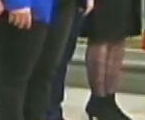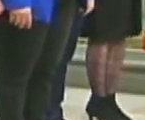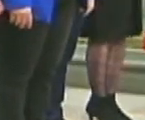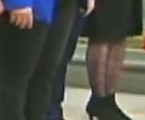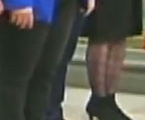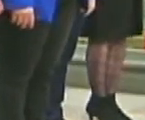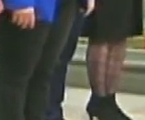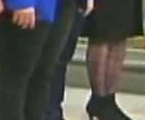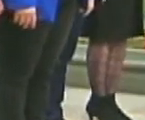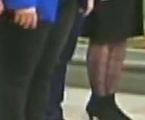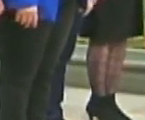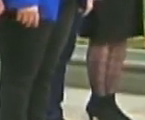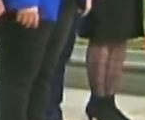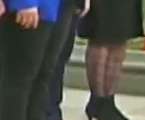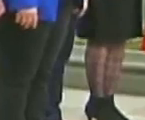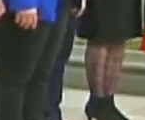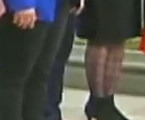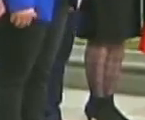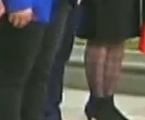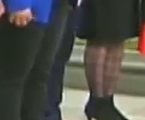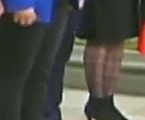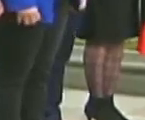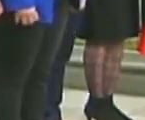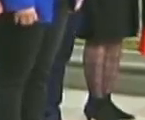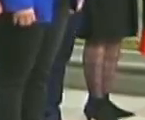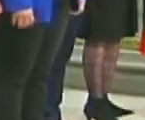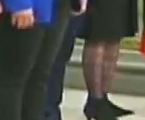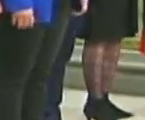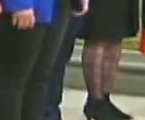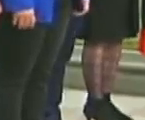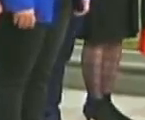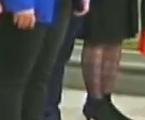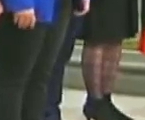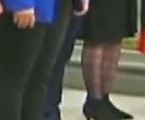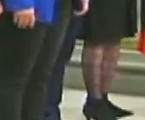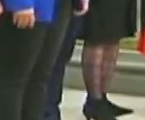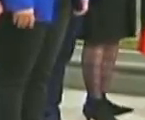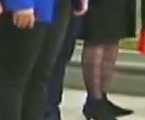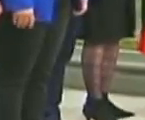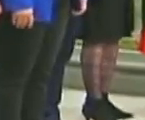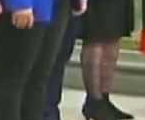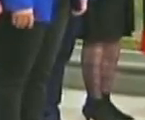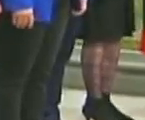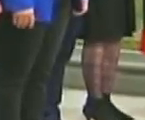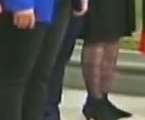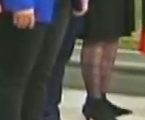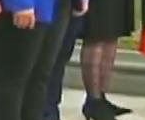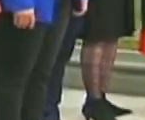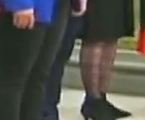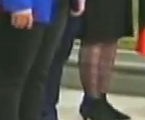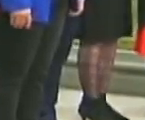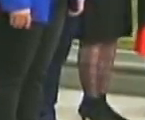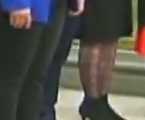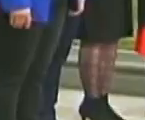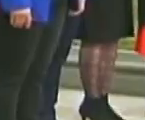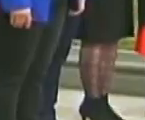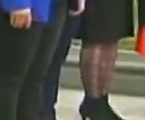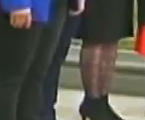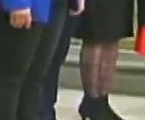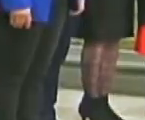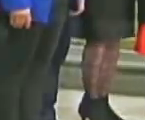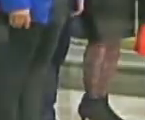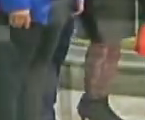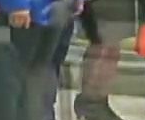2022-2023. Himno Nacional de la República Bolivariana de Venezuela. Gloria al bravo pueblo. Con